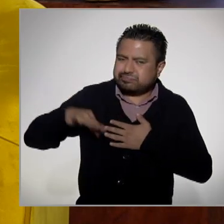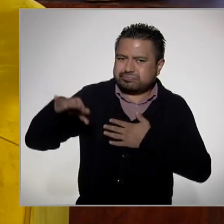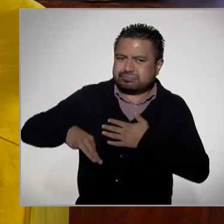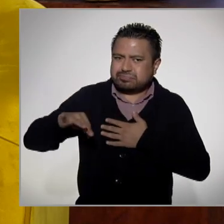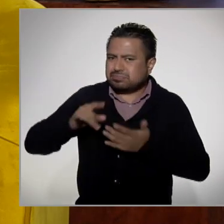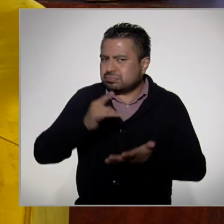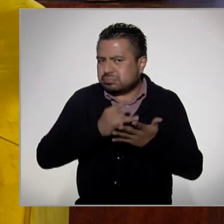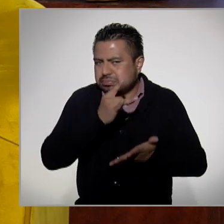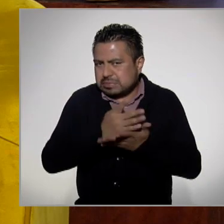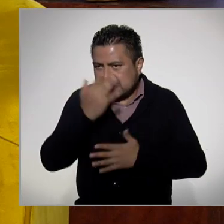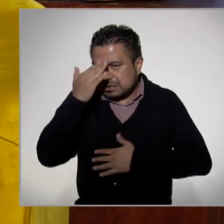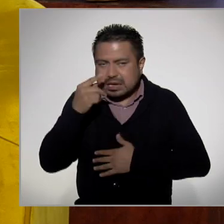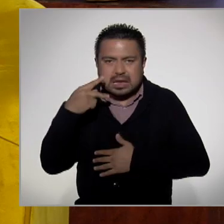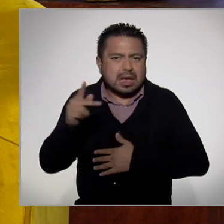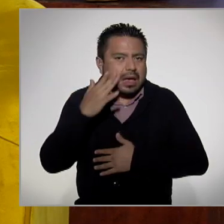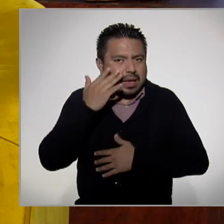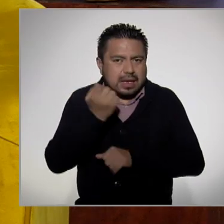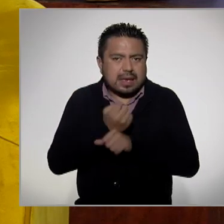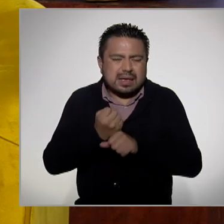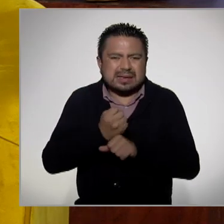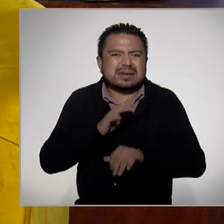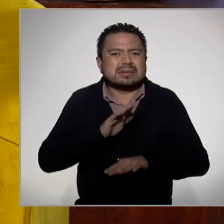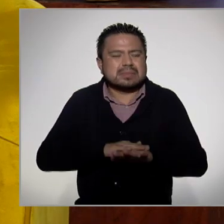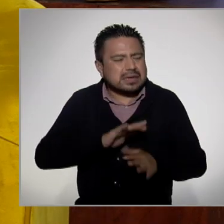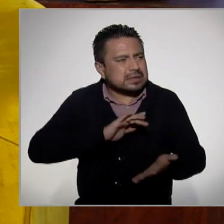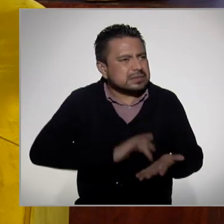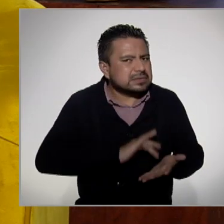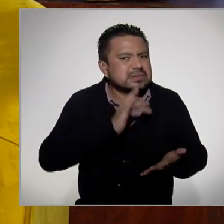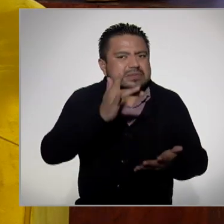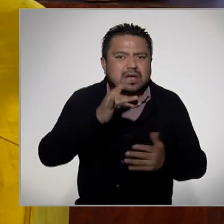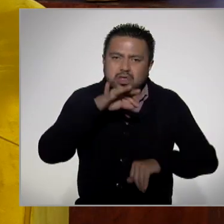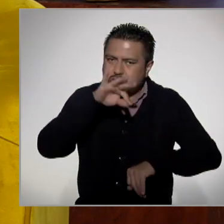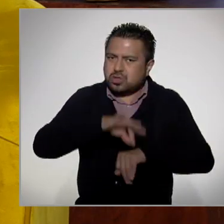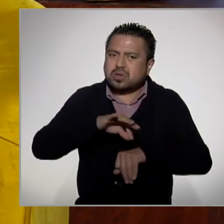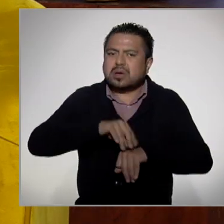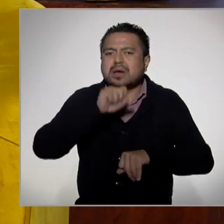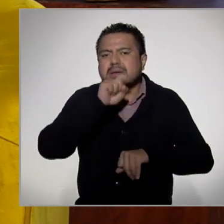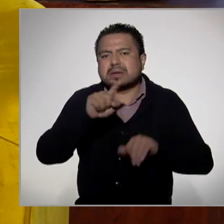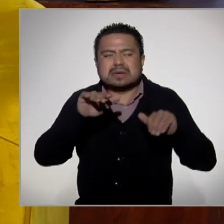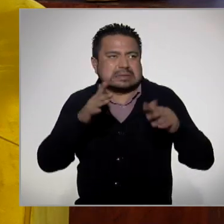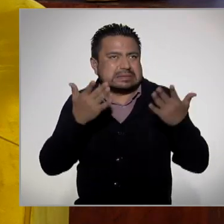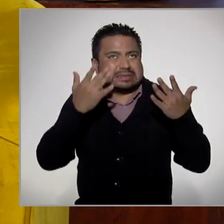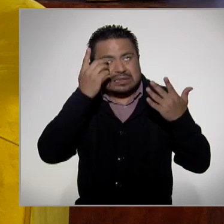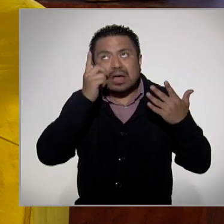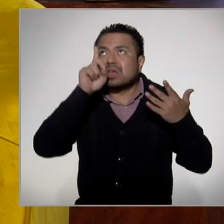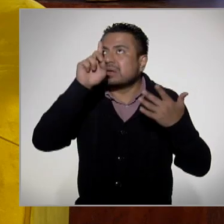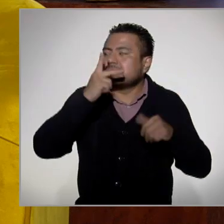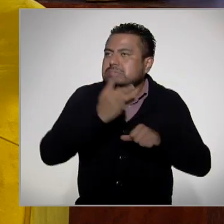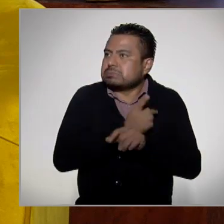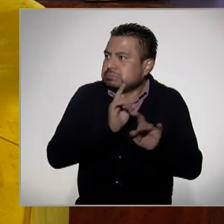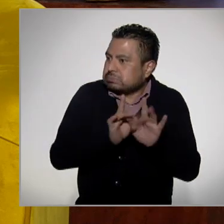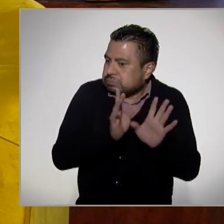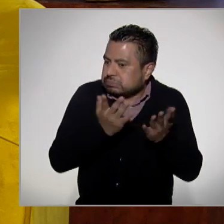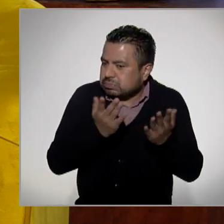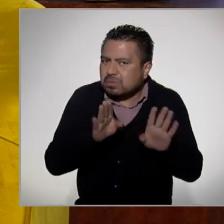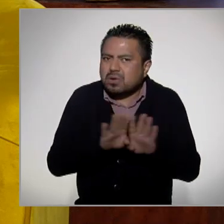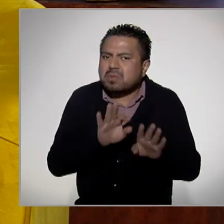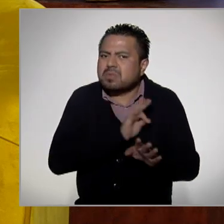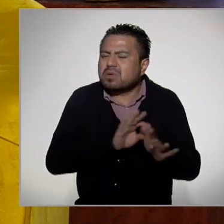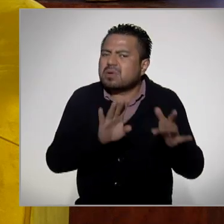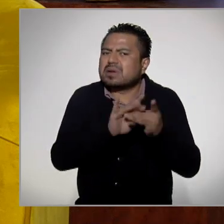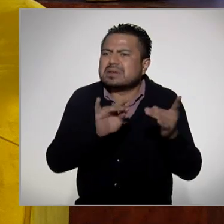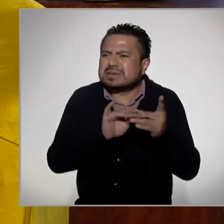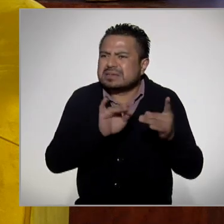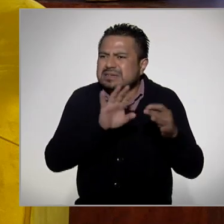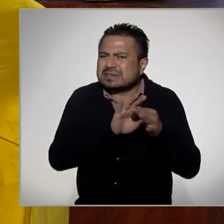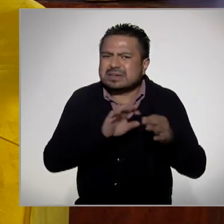con saber que tenía anemia dice que le da muchas gracias al doctor y adiós pero no cómo pasó esto que si lo podrían explicar qué tiene